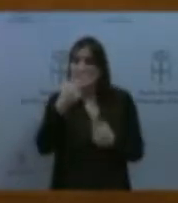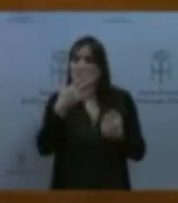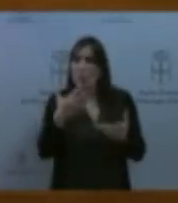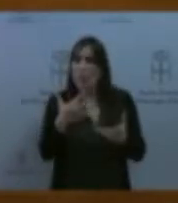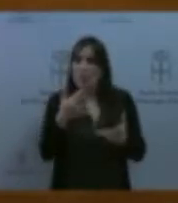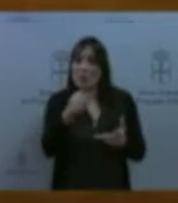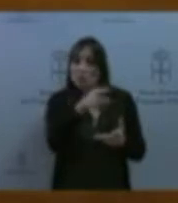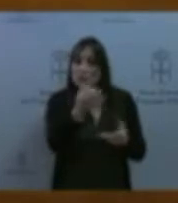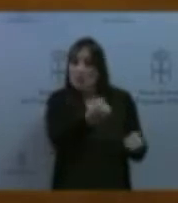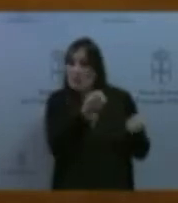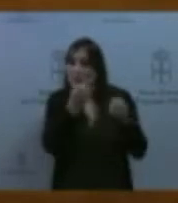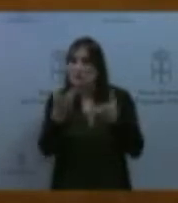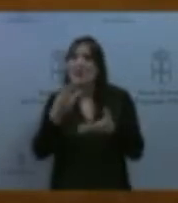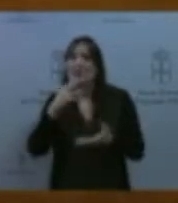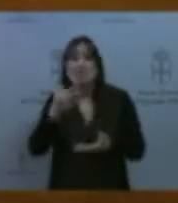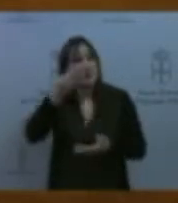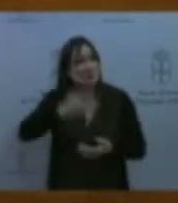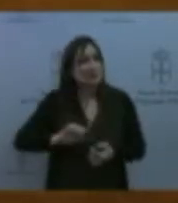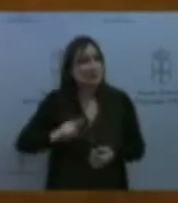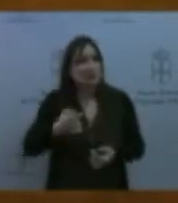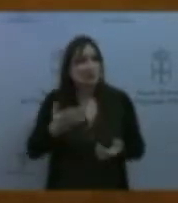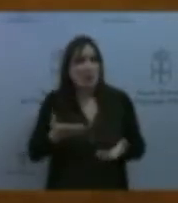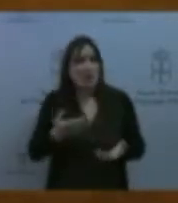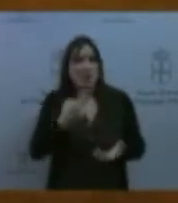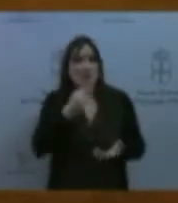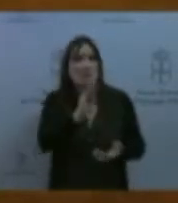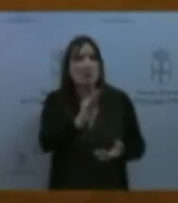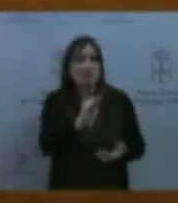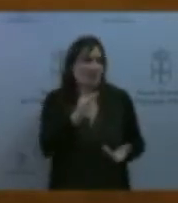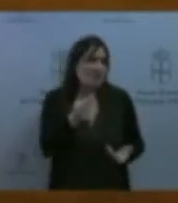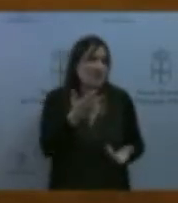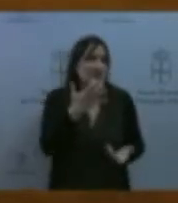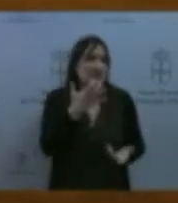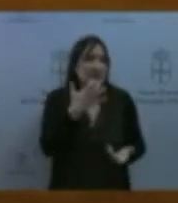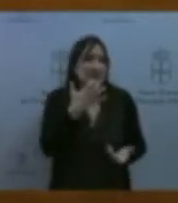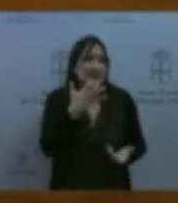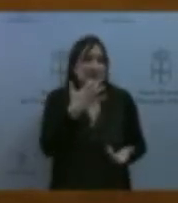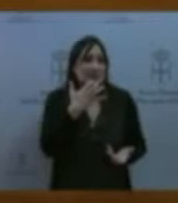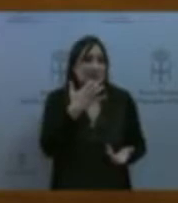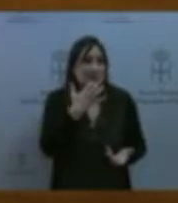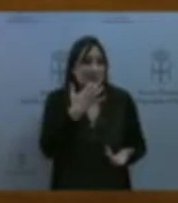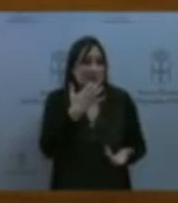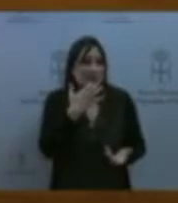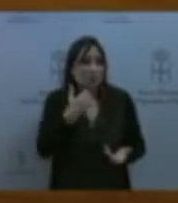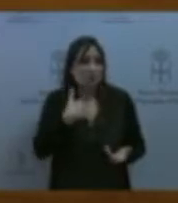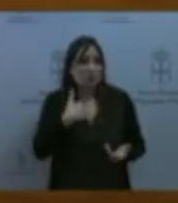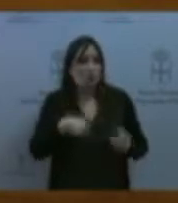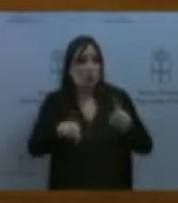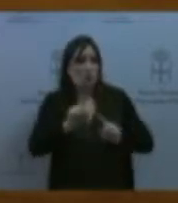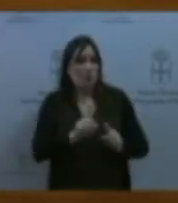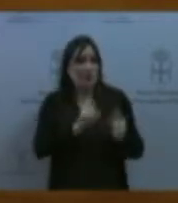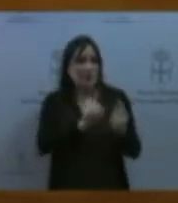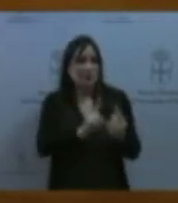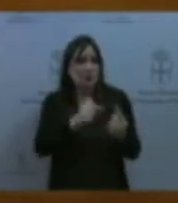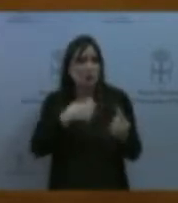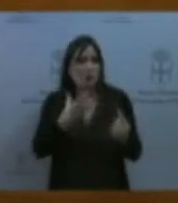preguntaba, llegado el caso, ¿qué tengo que hacer para desembarazarme de usted? Porque decía Tony Benn,